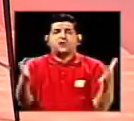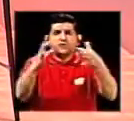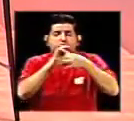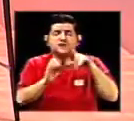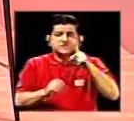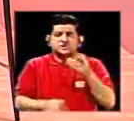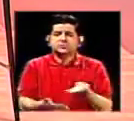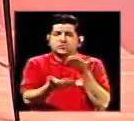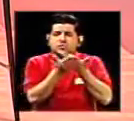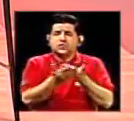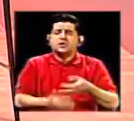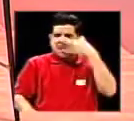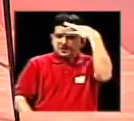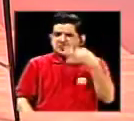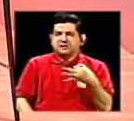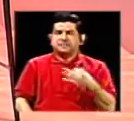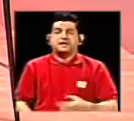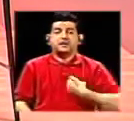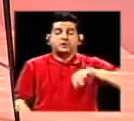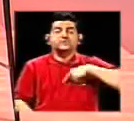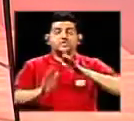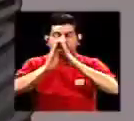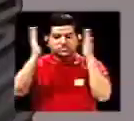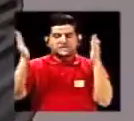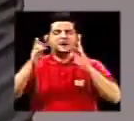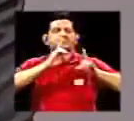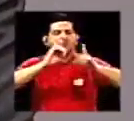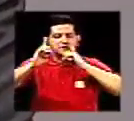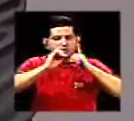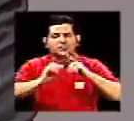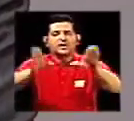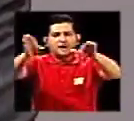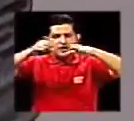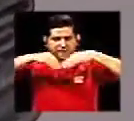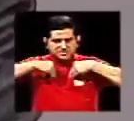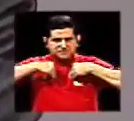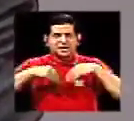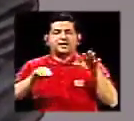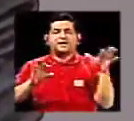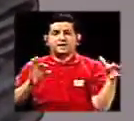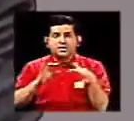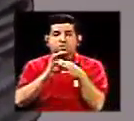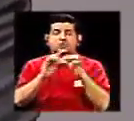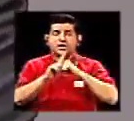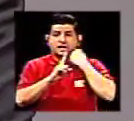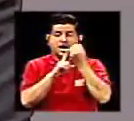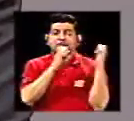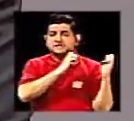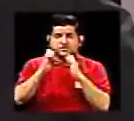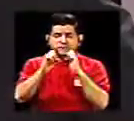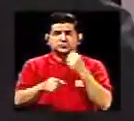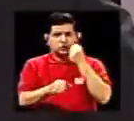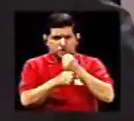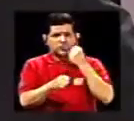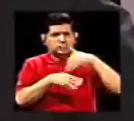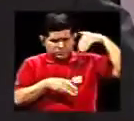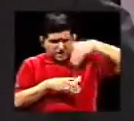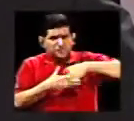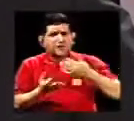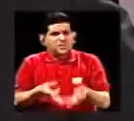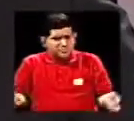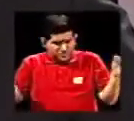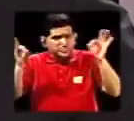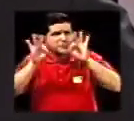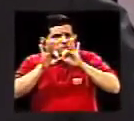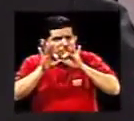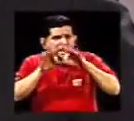convence. Y tenemos que tener la capacidad de apertura, de diálogo, de recibir y sumarnos en las cuestiones que son estratégicas. Y eso implica un trabajo interno importante en el PAC,